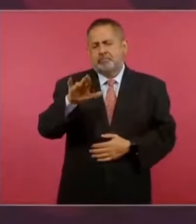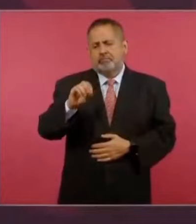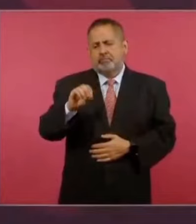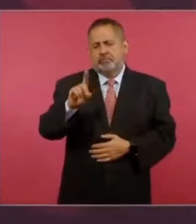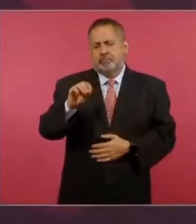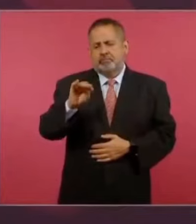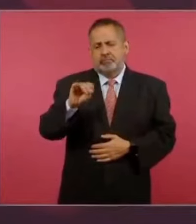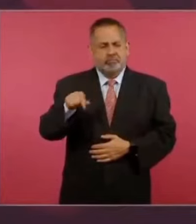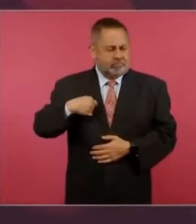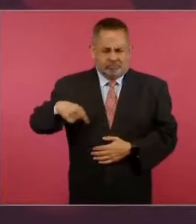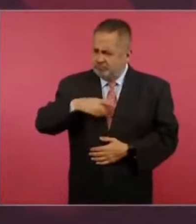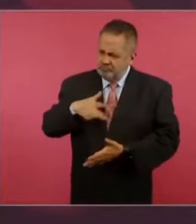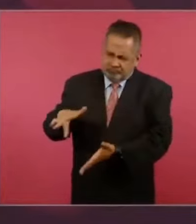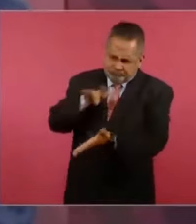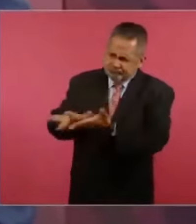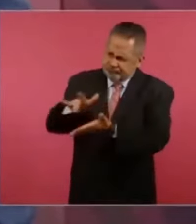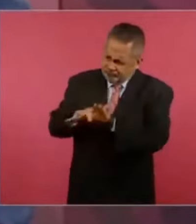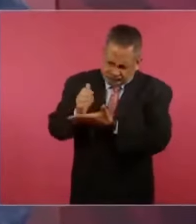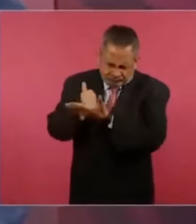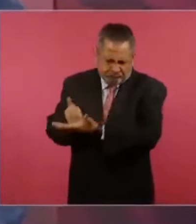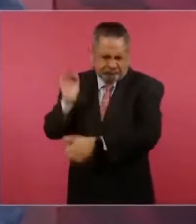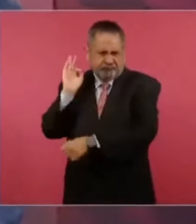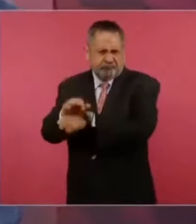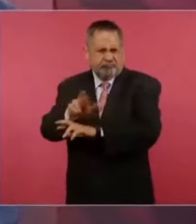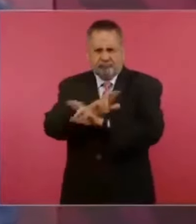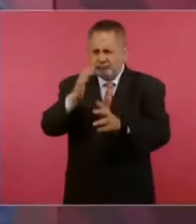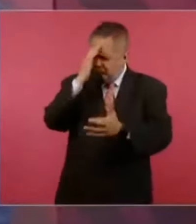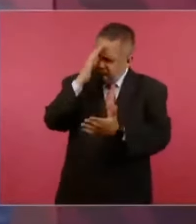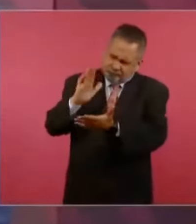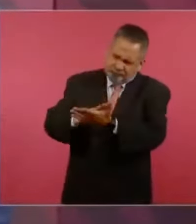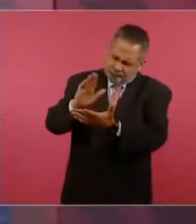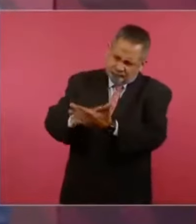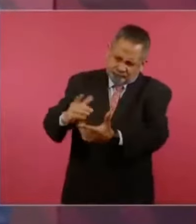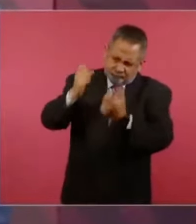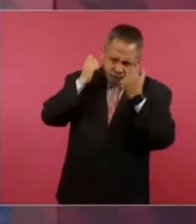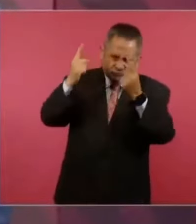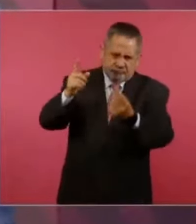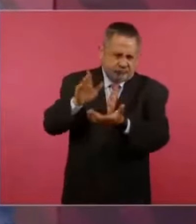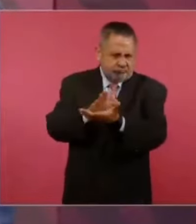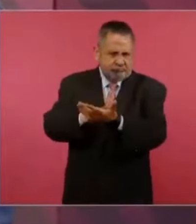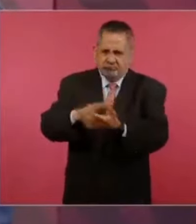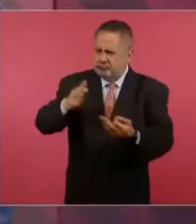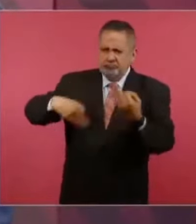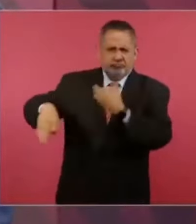Nosotros lo vamos a reconocer a toda la misión y de